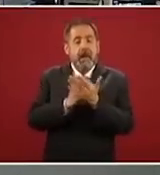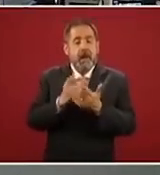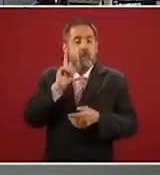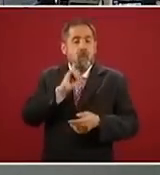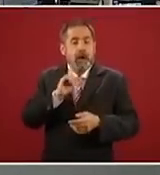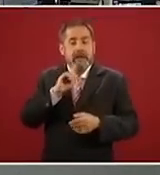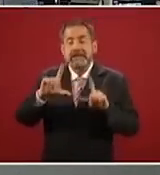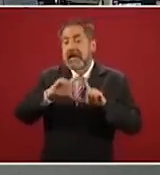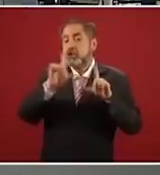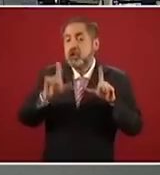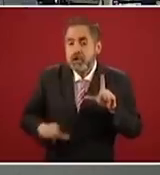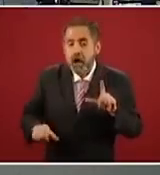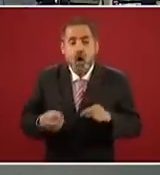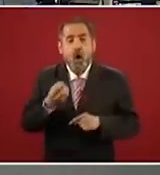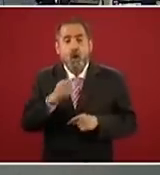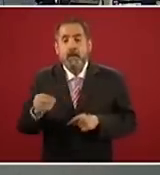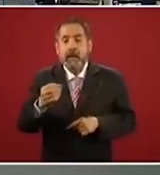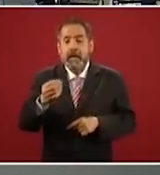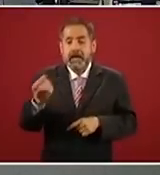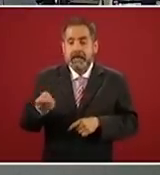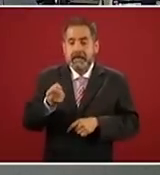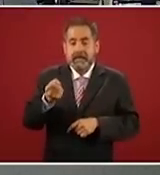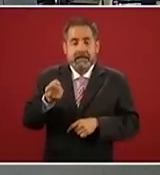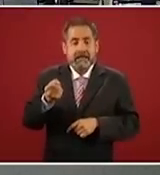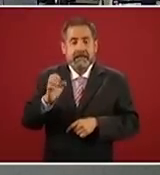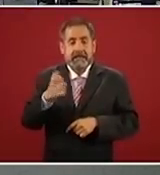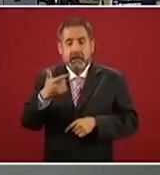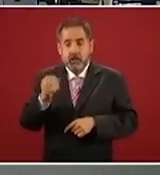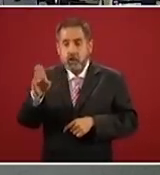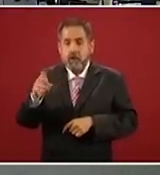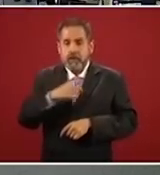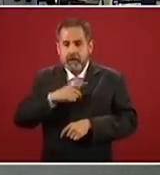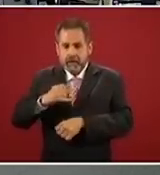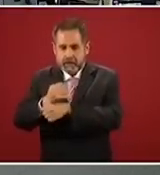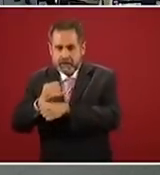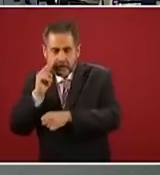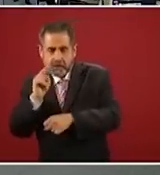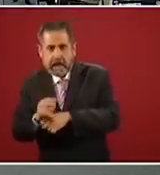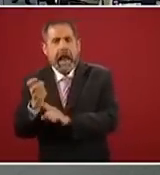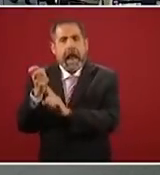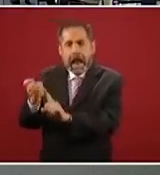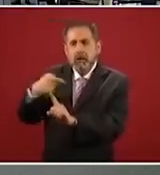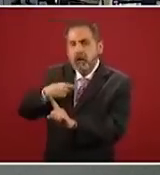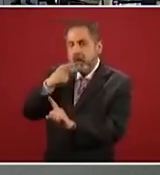a nivel nacional obliga a la Secretaría de Gobernación a revisar este tipo de casos, a ese me refiero.